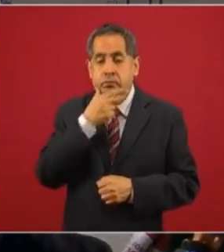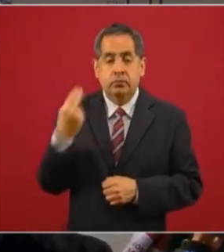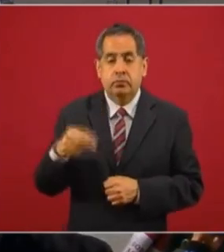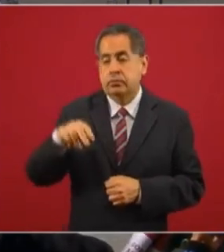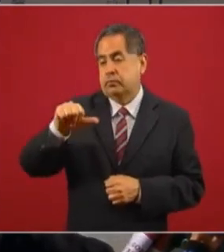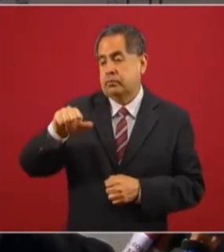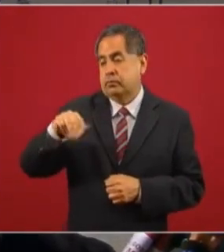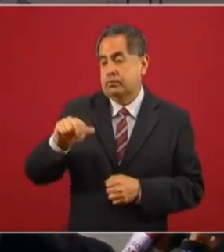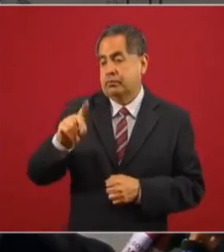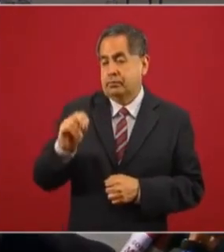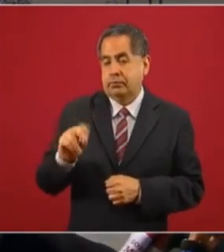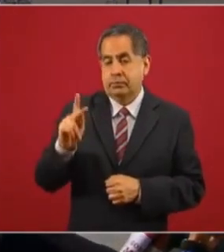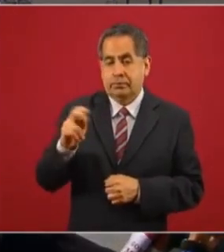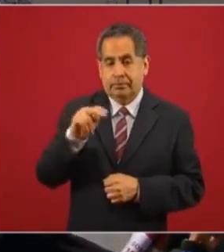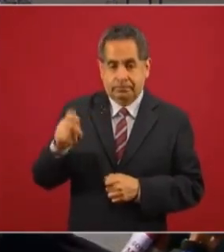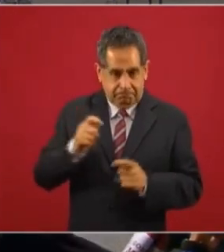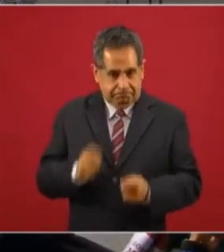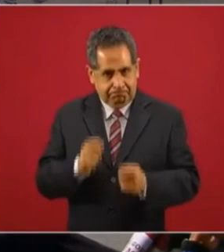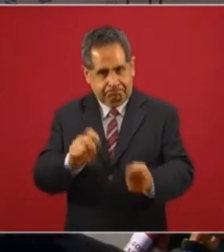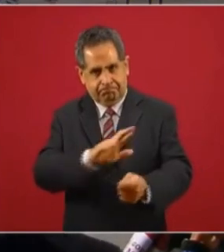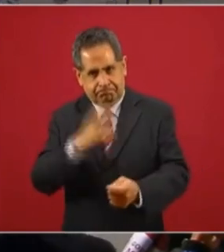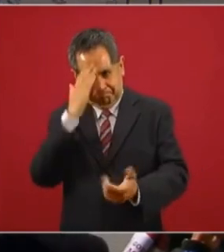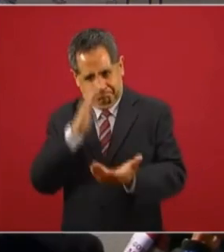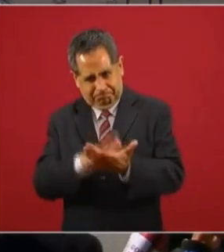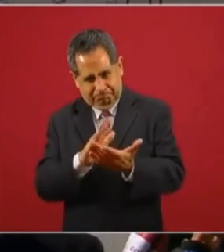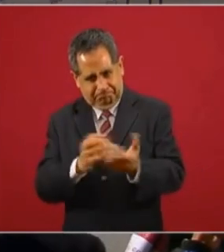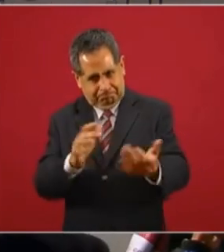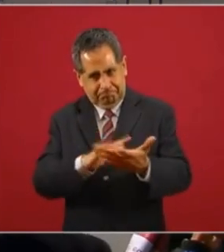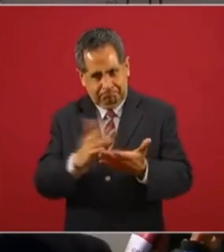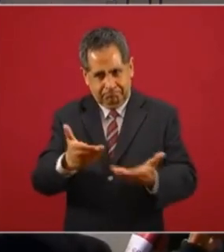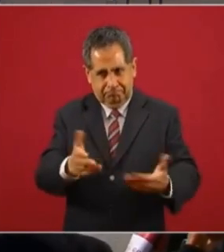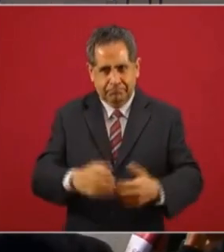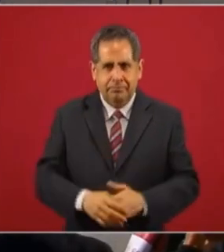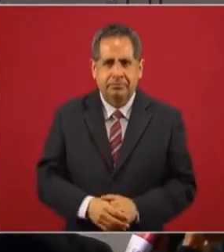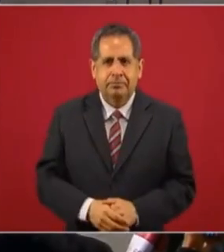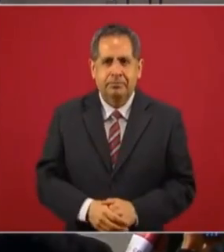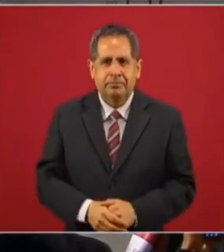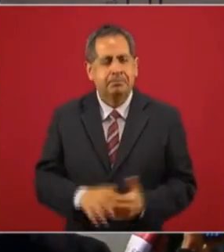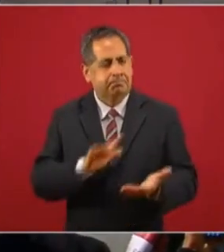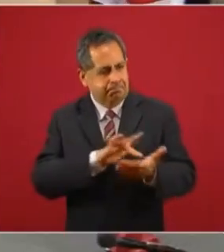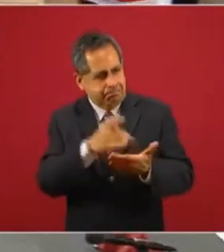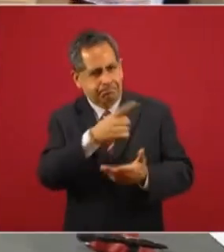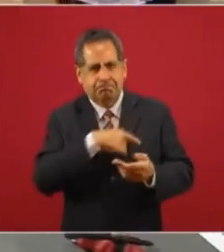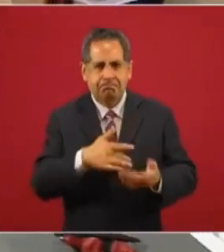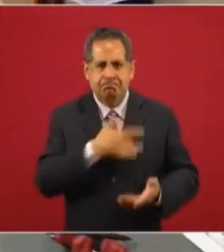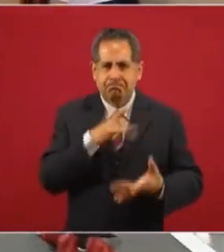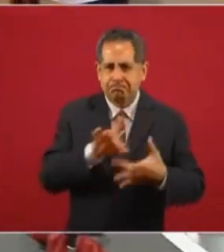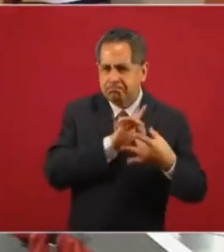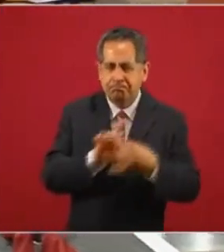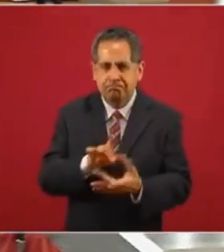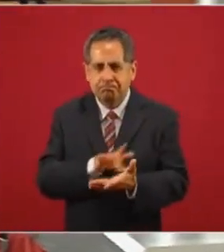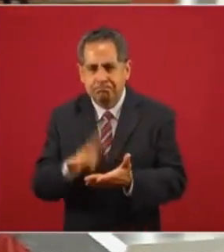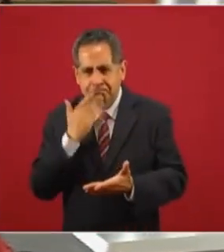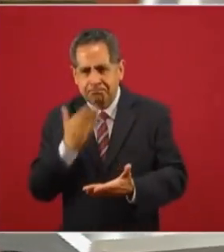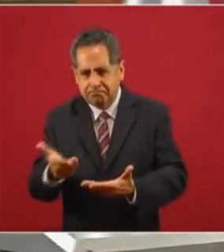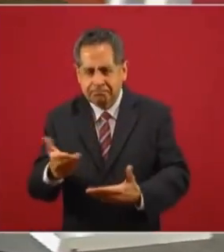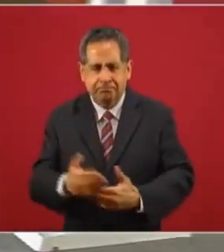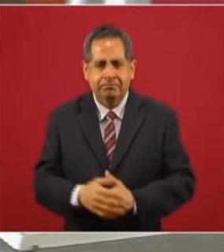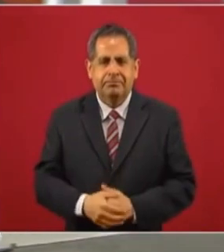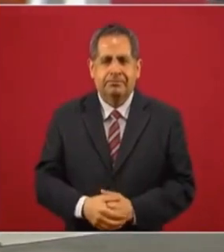Cárdenas Peña. Adelante, muchas gracias por ser un aliado del consumidor, por favor.